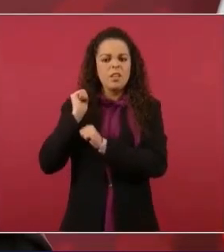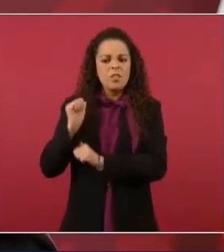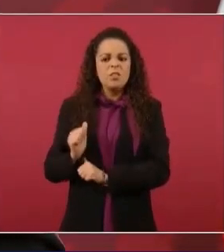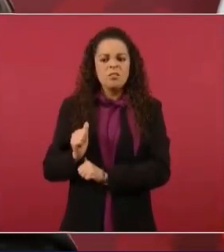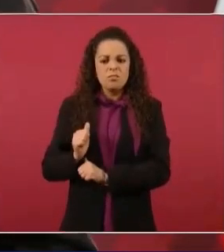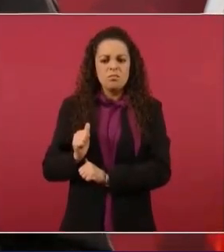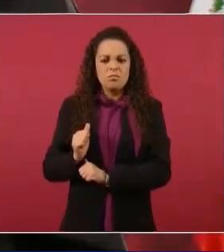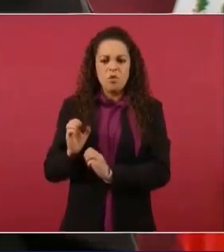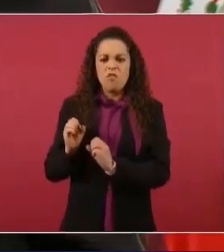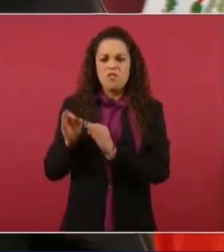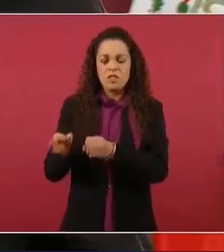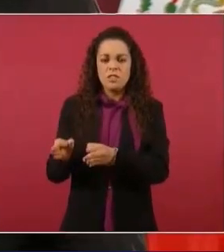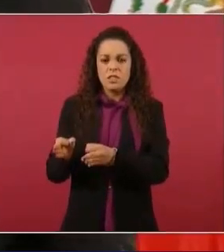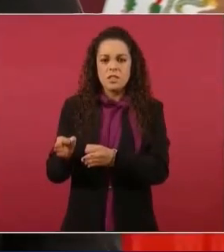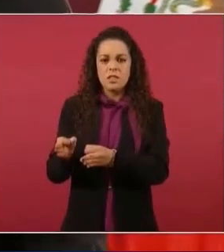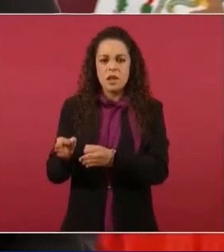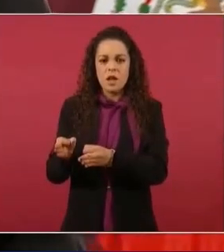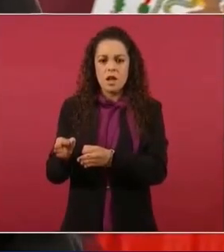oficina